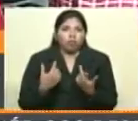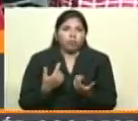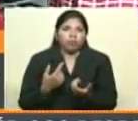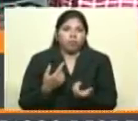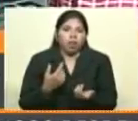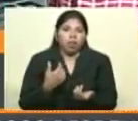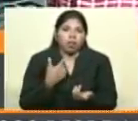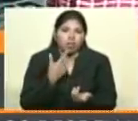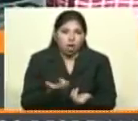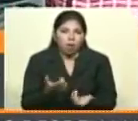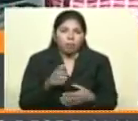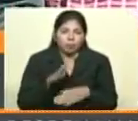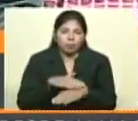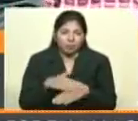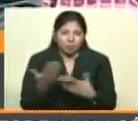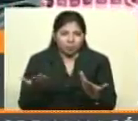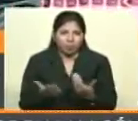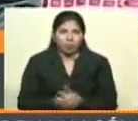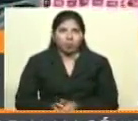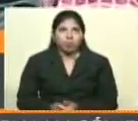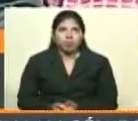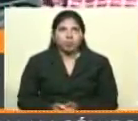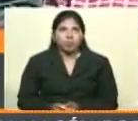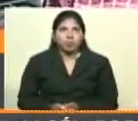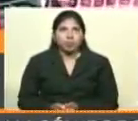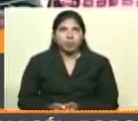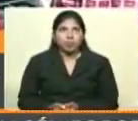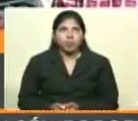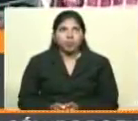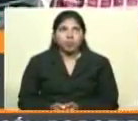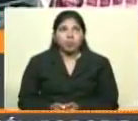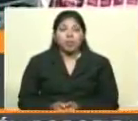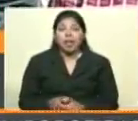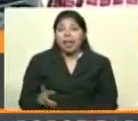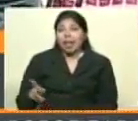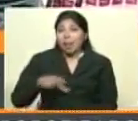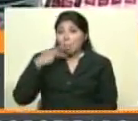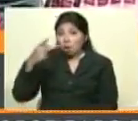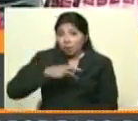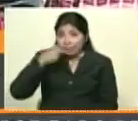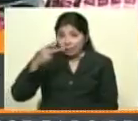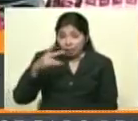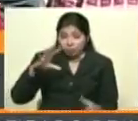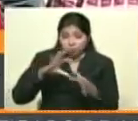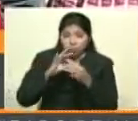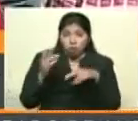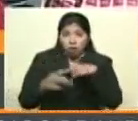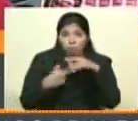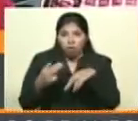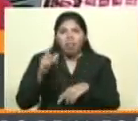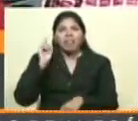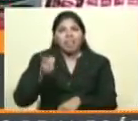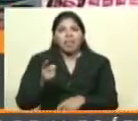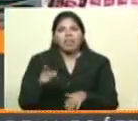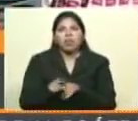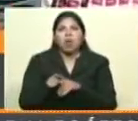todas las circunstancias. El arte de la política revolucionaria es mantener el equilibrio en cualquier circunstancia